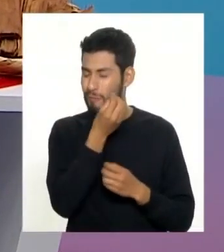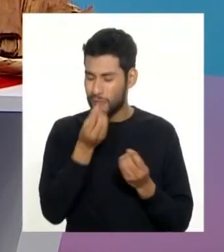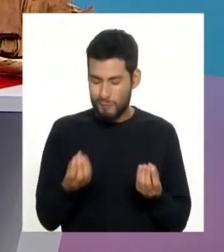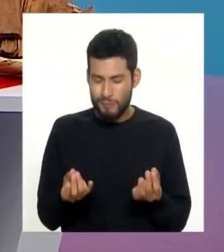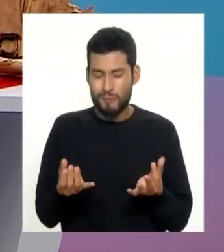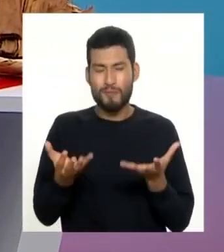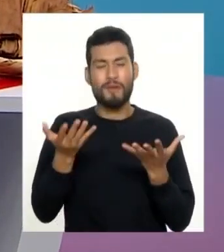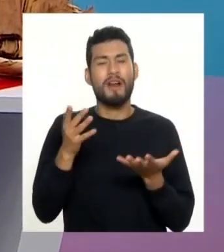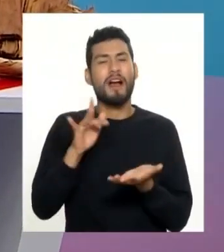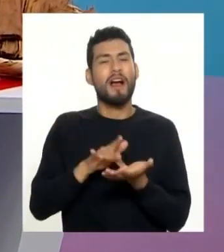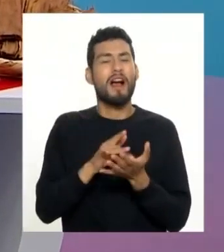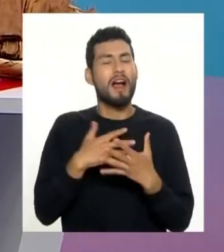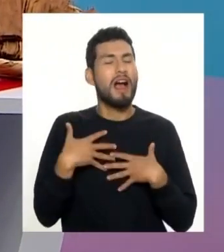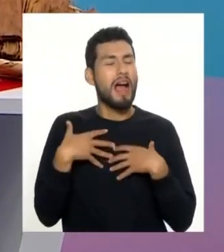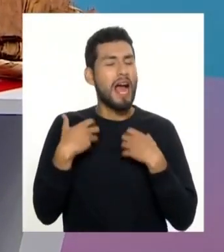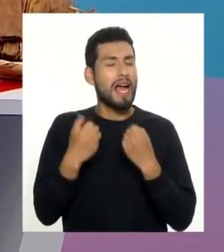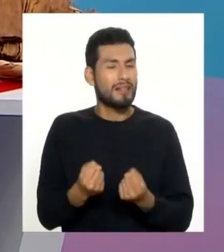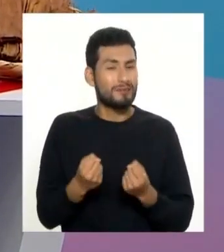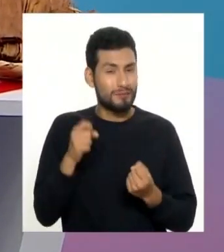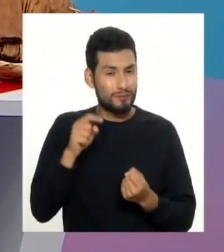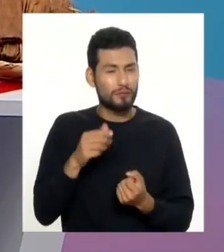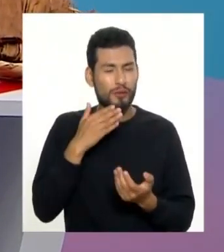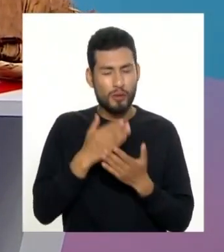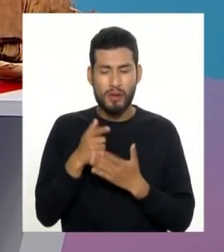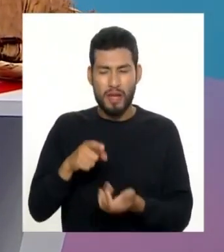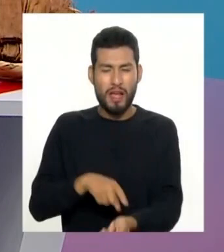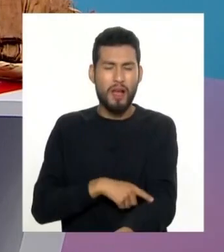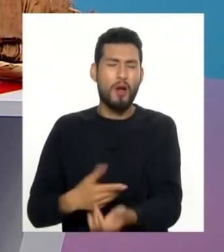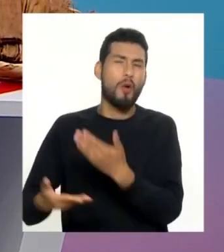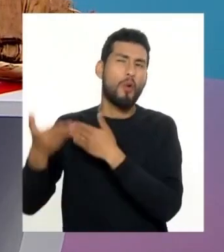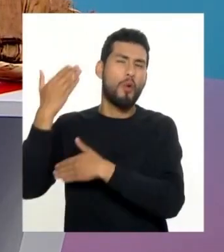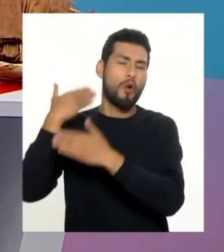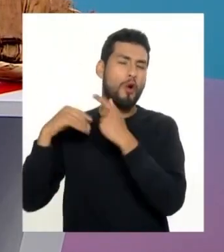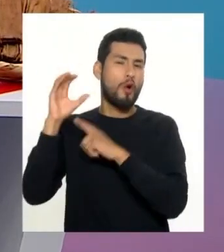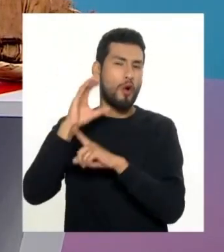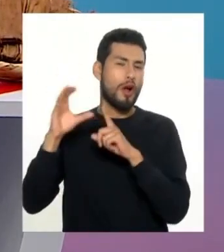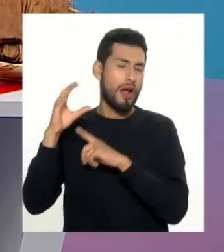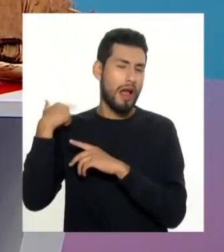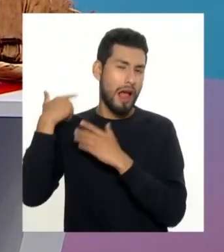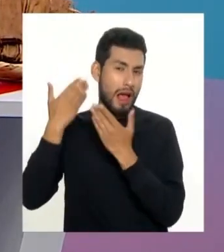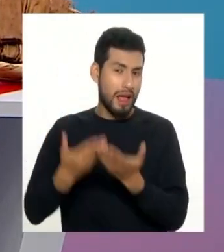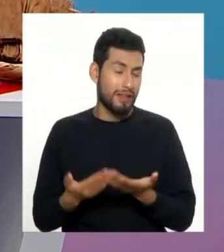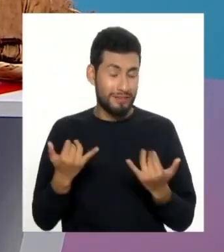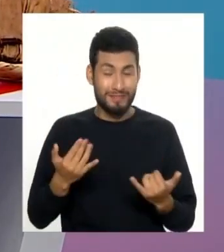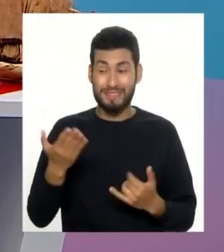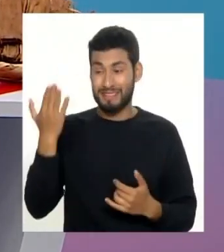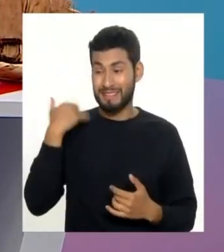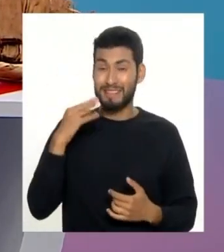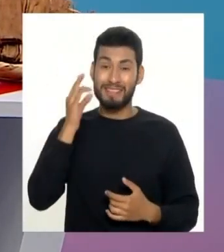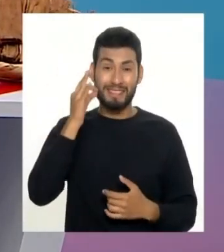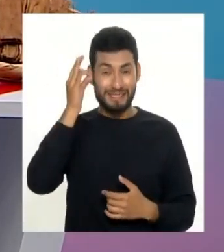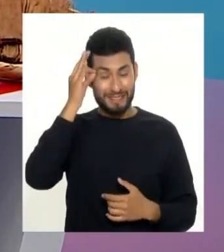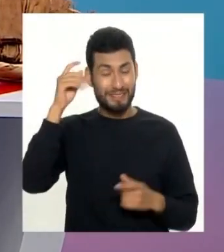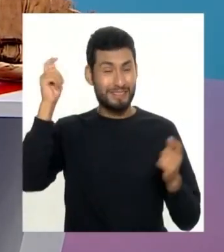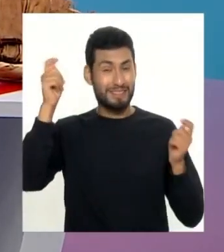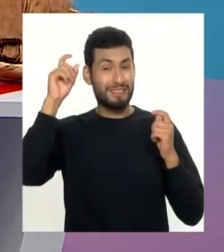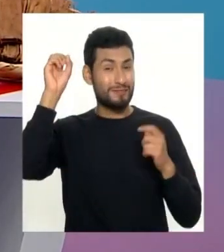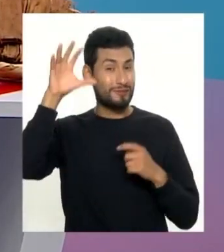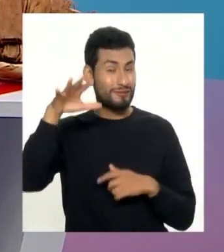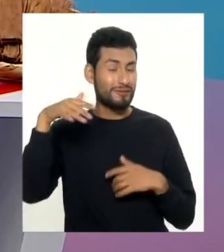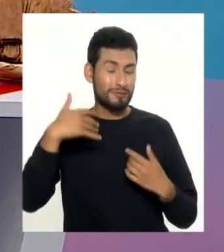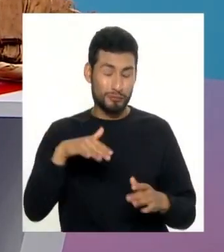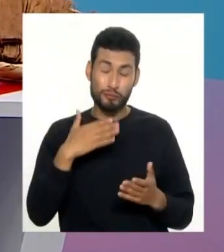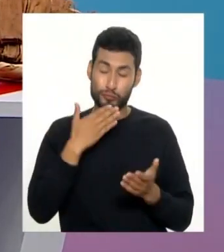medicinales. Las plantas medicinales que son parte de nuestra herencia cultural, como bien decía, hemos celebrado el Inti Raymi. Qué bueno poder